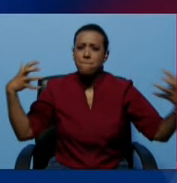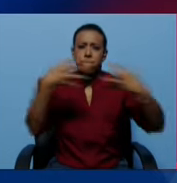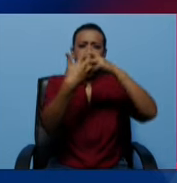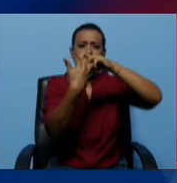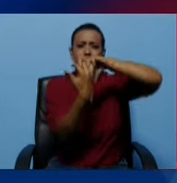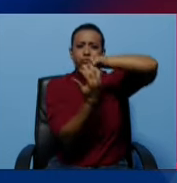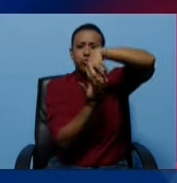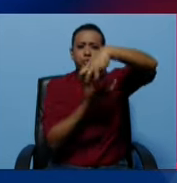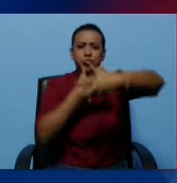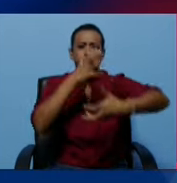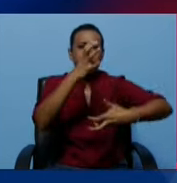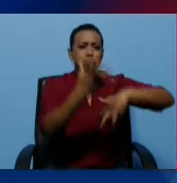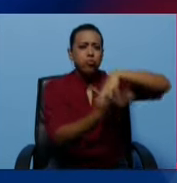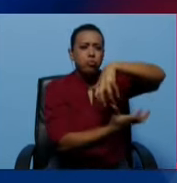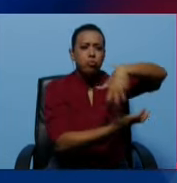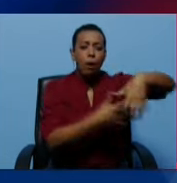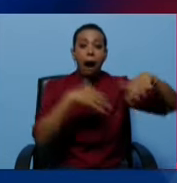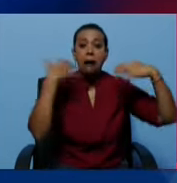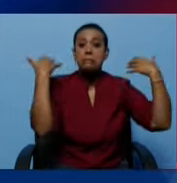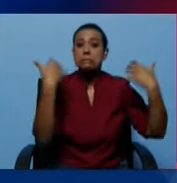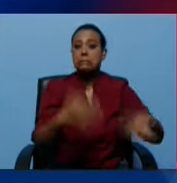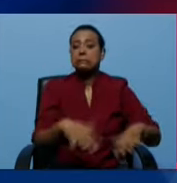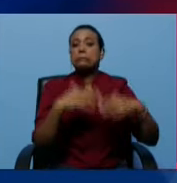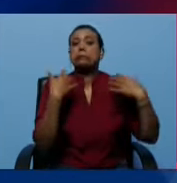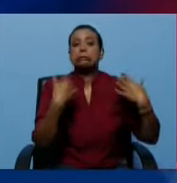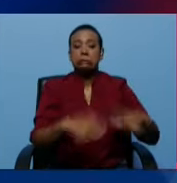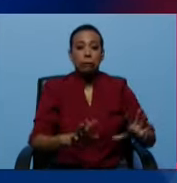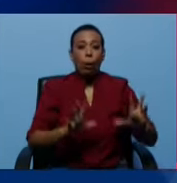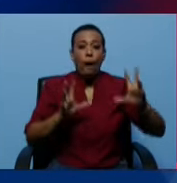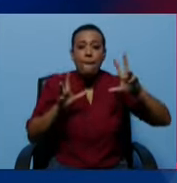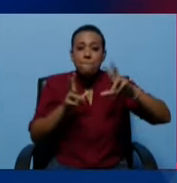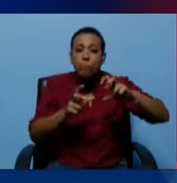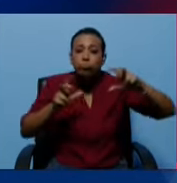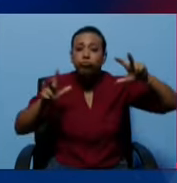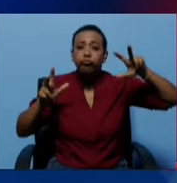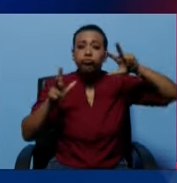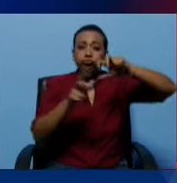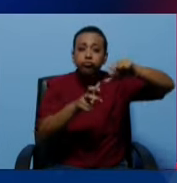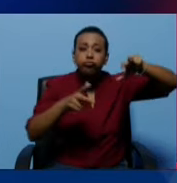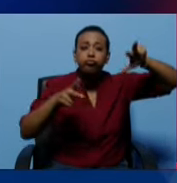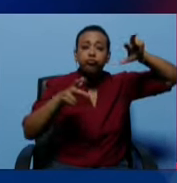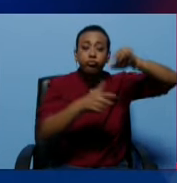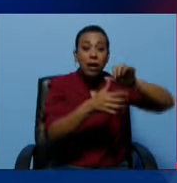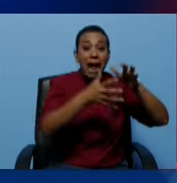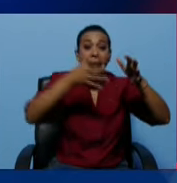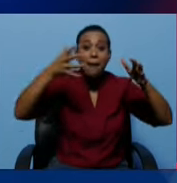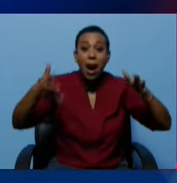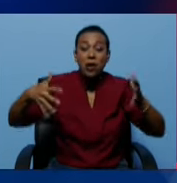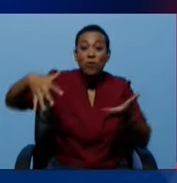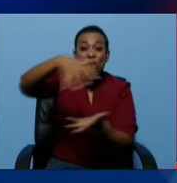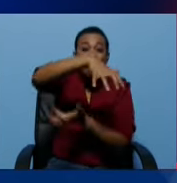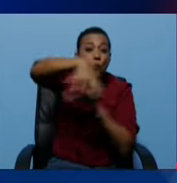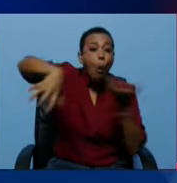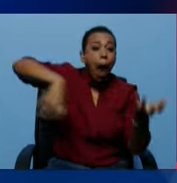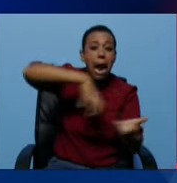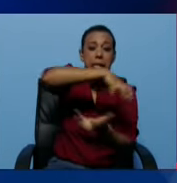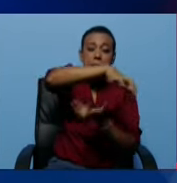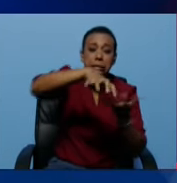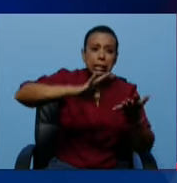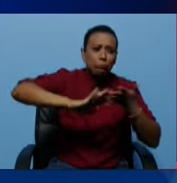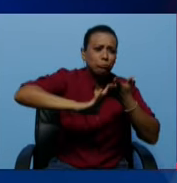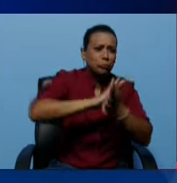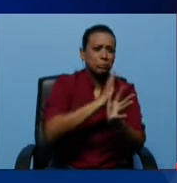del Atlántico, el Mar Caribe, ha acrecentado el tamaño y la fuerza